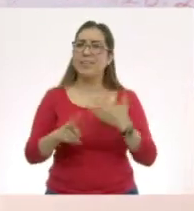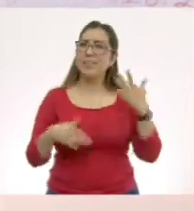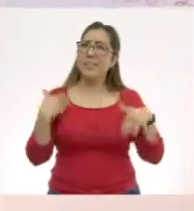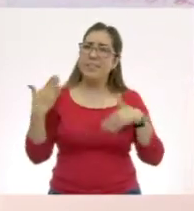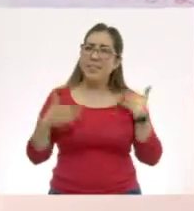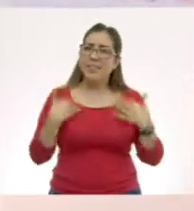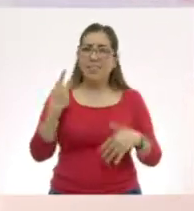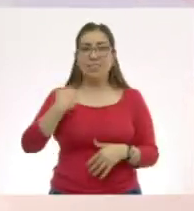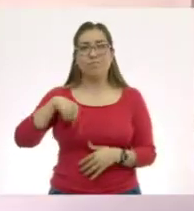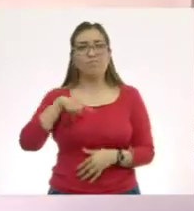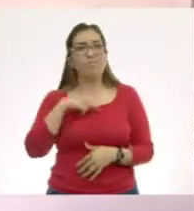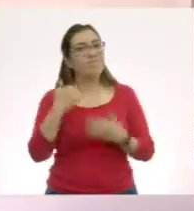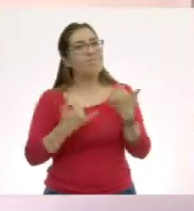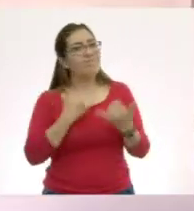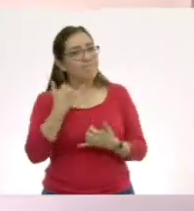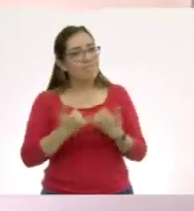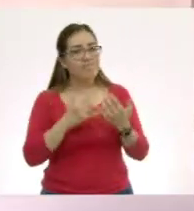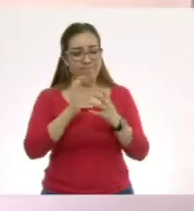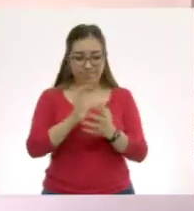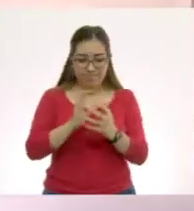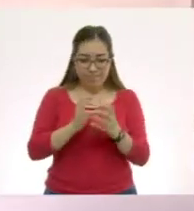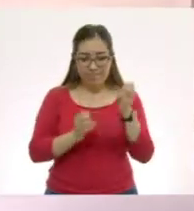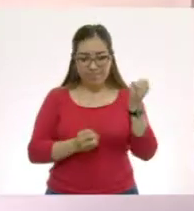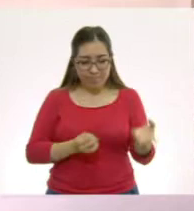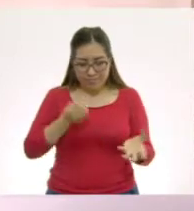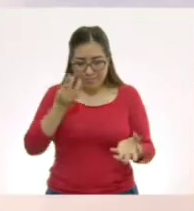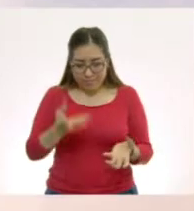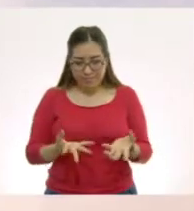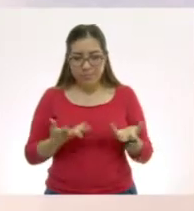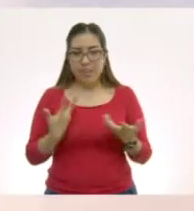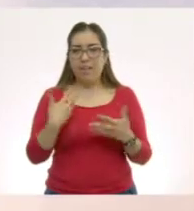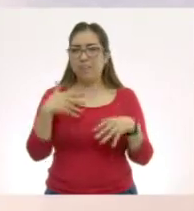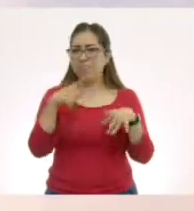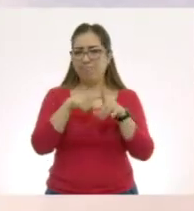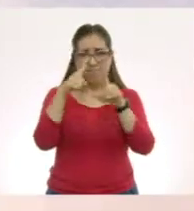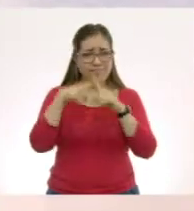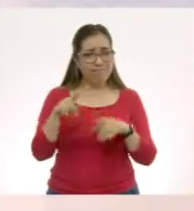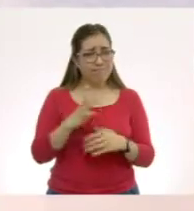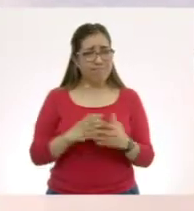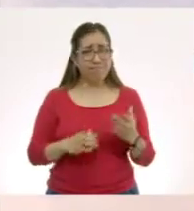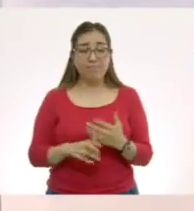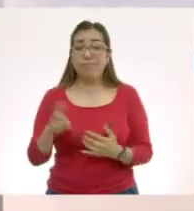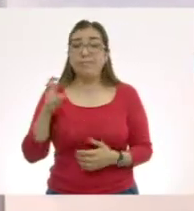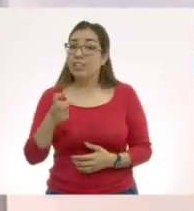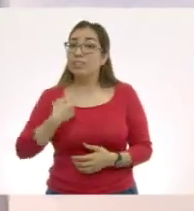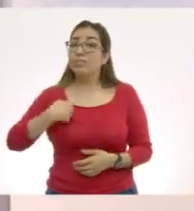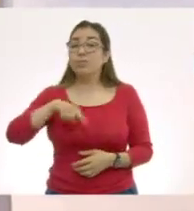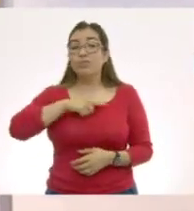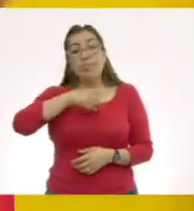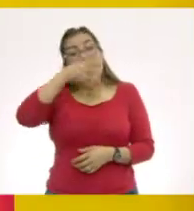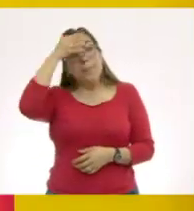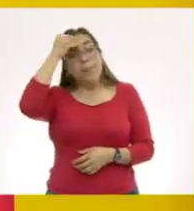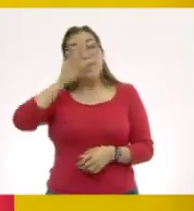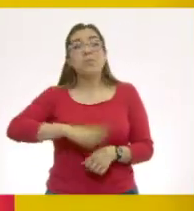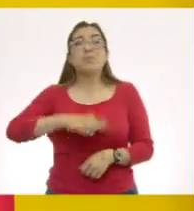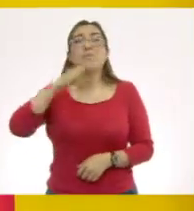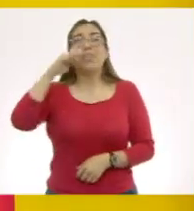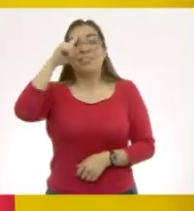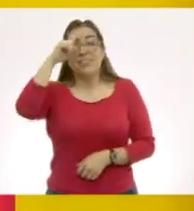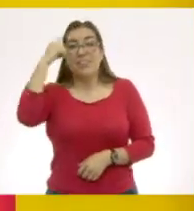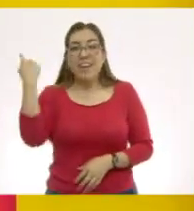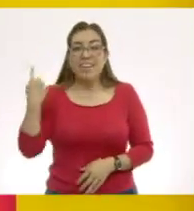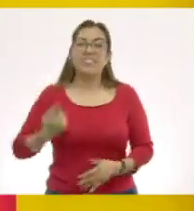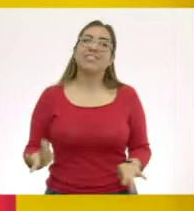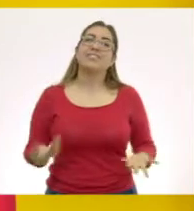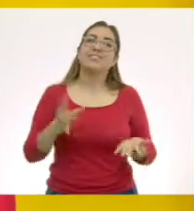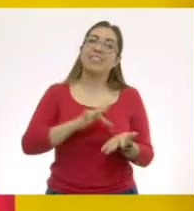en donde nos pone a jugar con dados, con el ábaco, con fichas, con los números y de esa manera aprendemos bien fácil. Pues también le damos las gracias a las